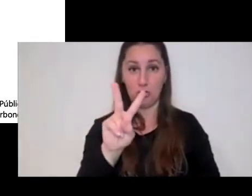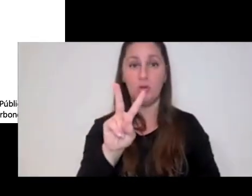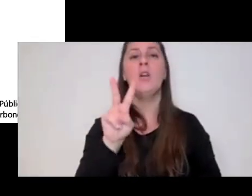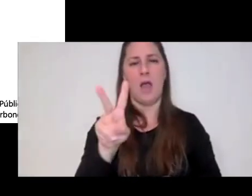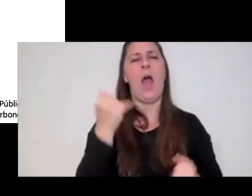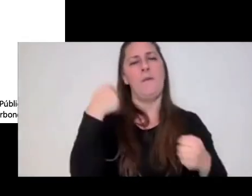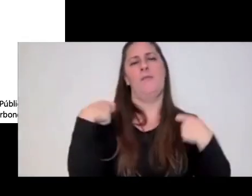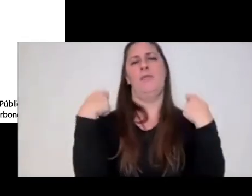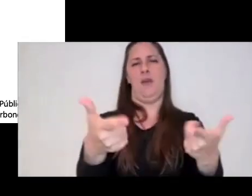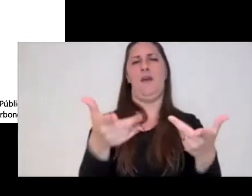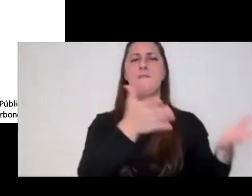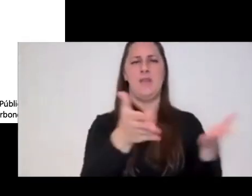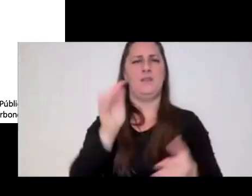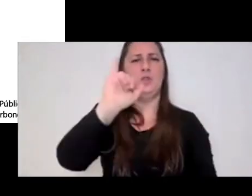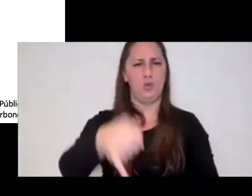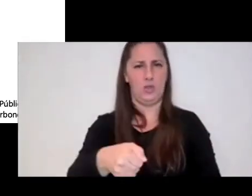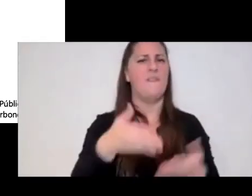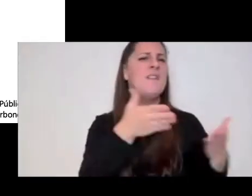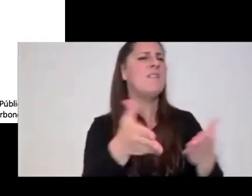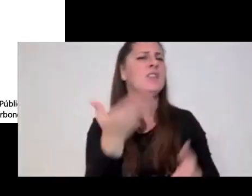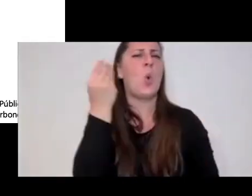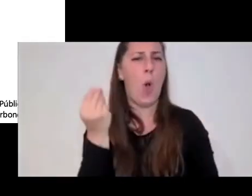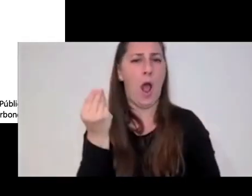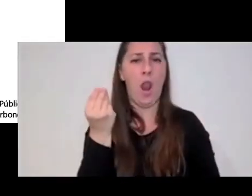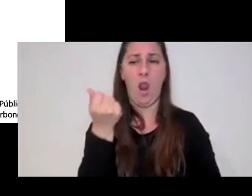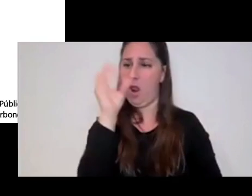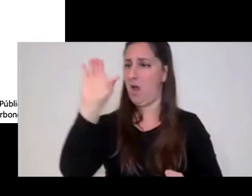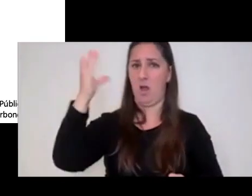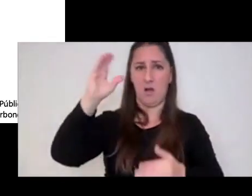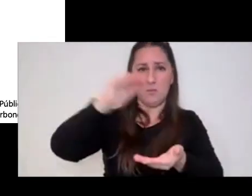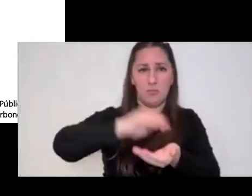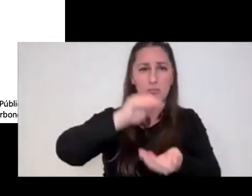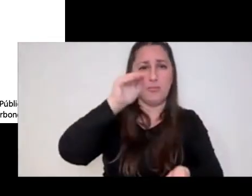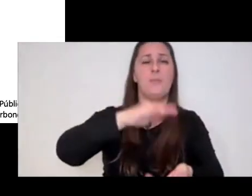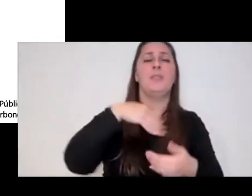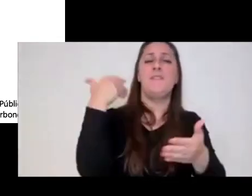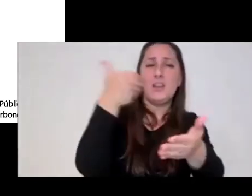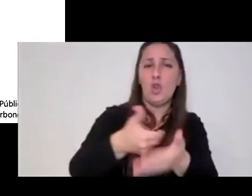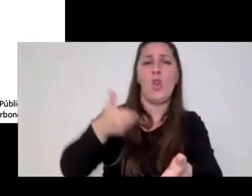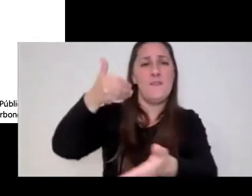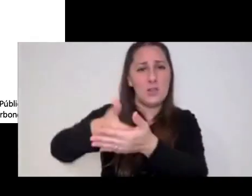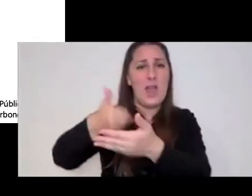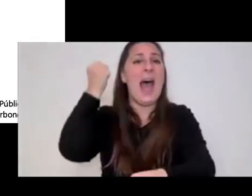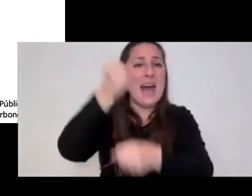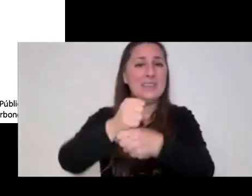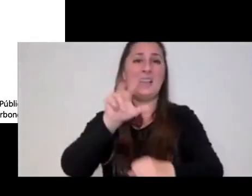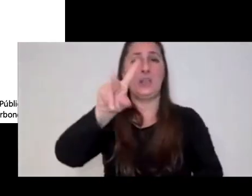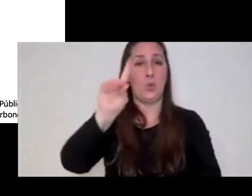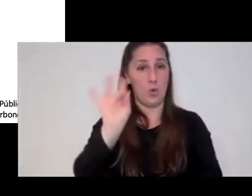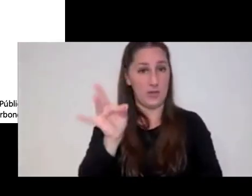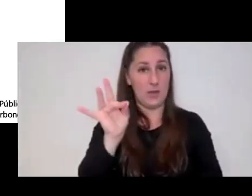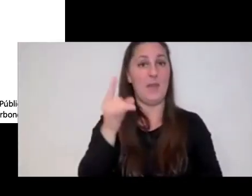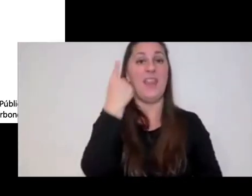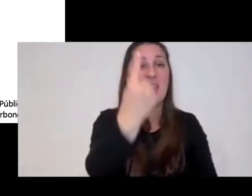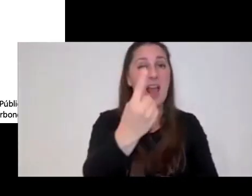el beneficio va a ser que el monto acumulado de las inversiones realizadas al 31 de diciembre de cada año van a estar